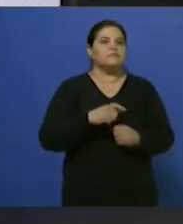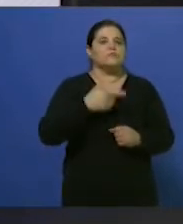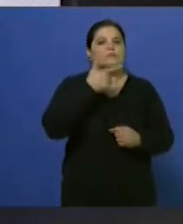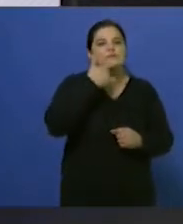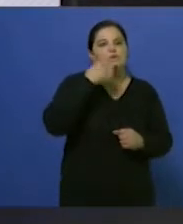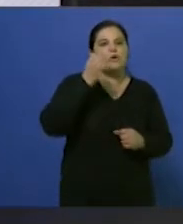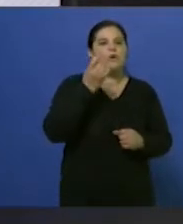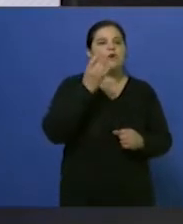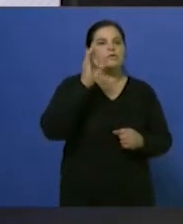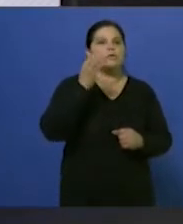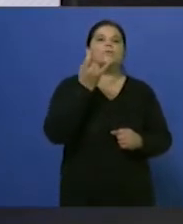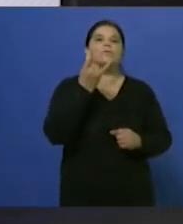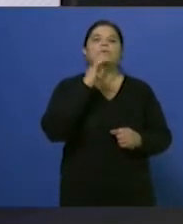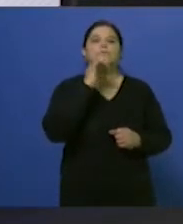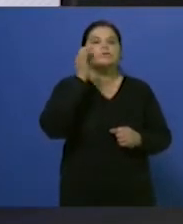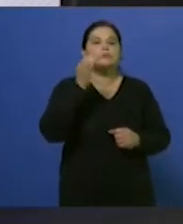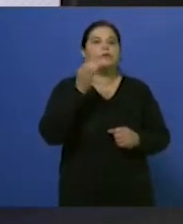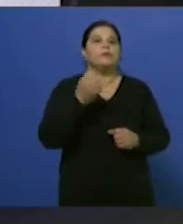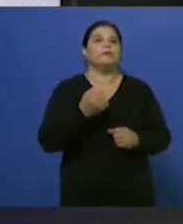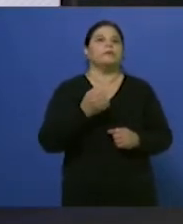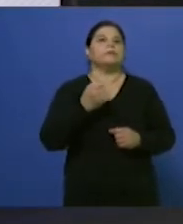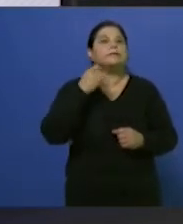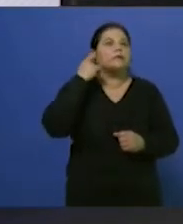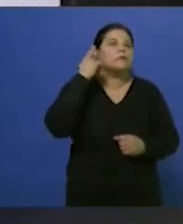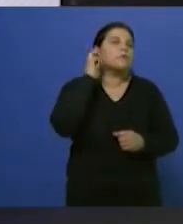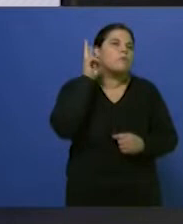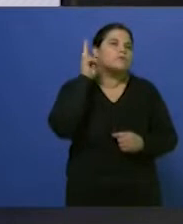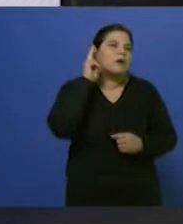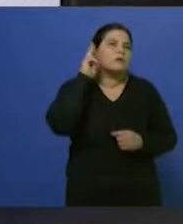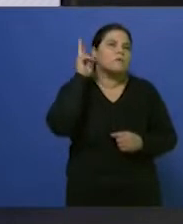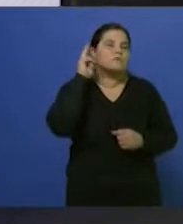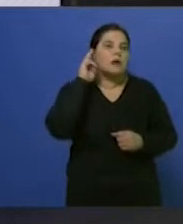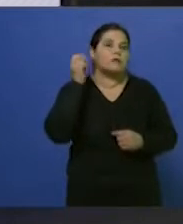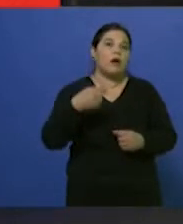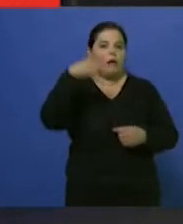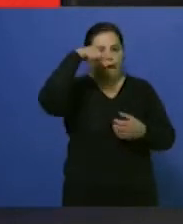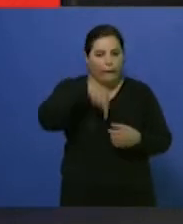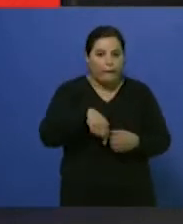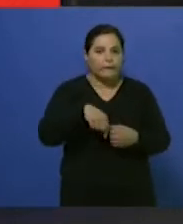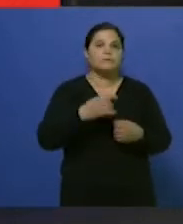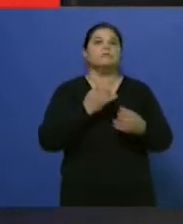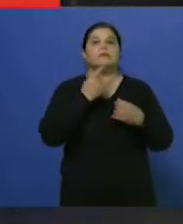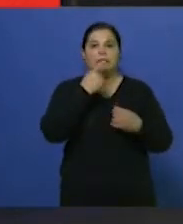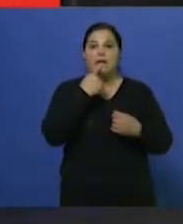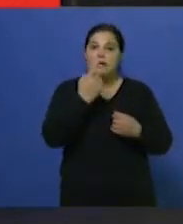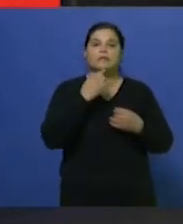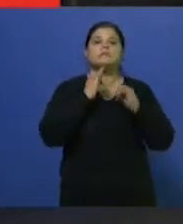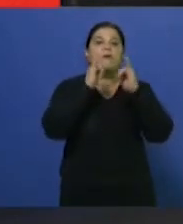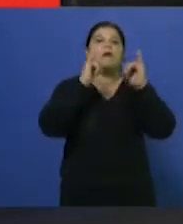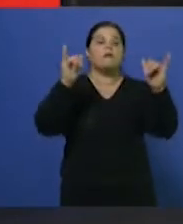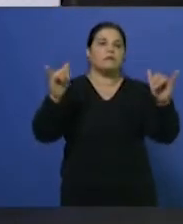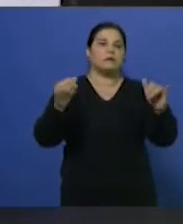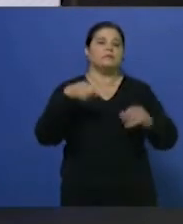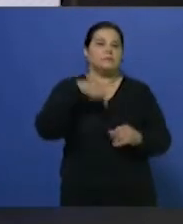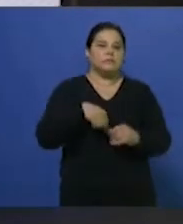tanto escuchar, en este momento se decidió hablar, lo ha hecho en radios, mañana entiendo que va a salir en el diario, y bueno,